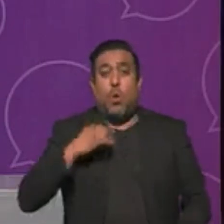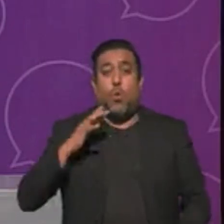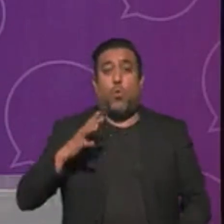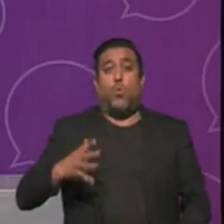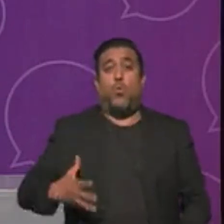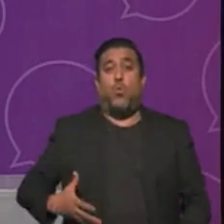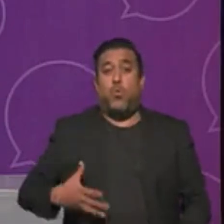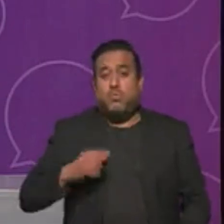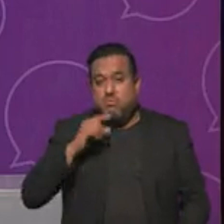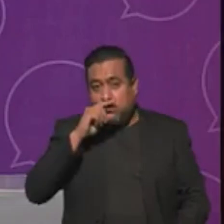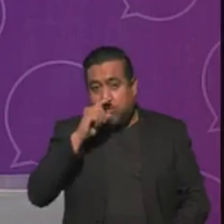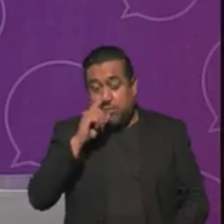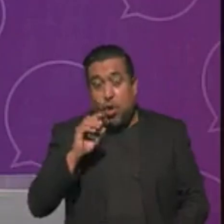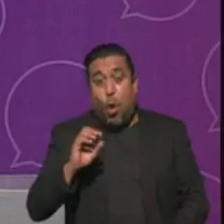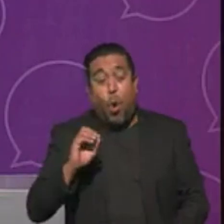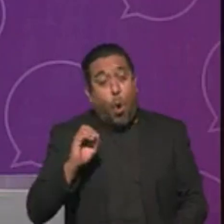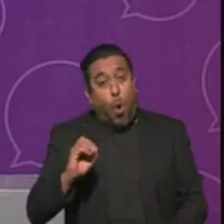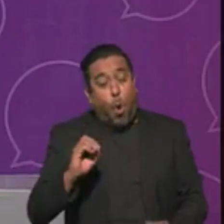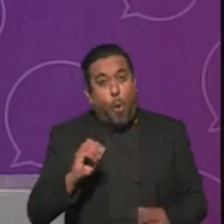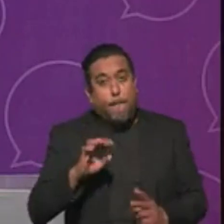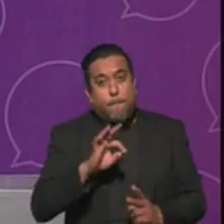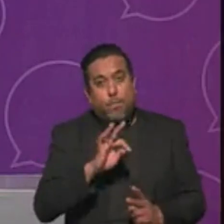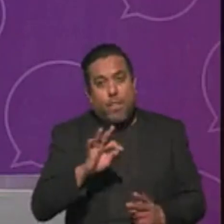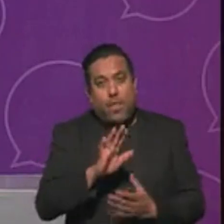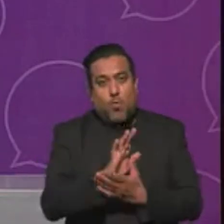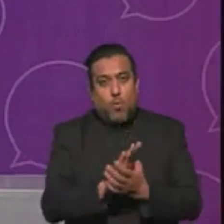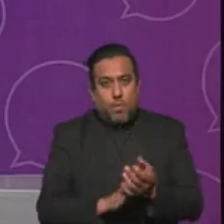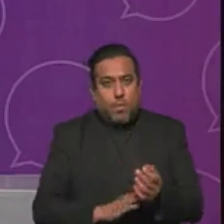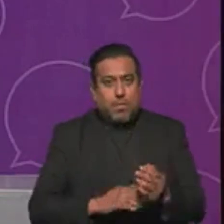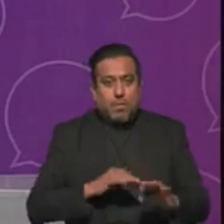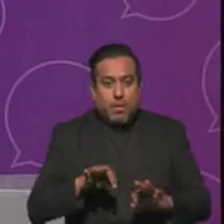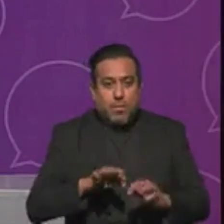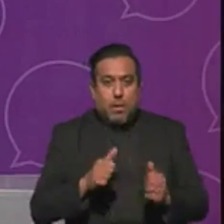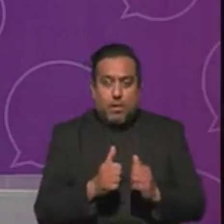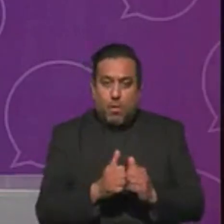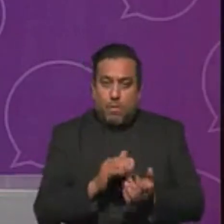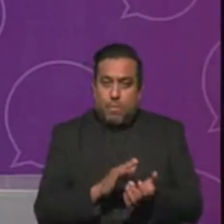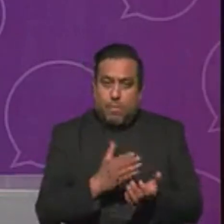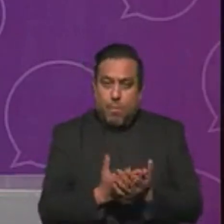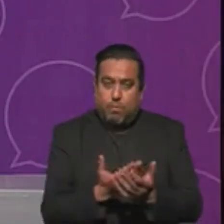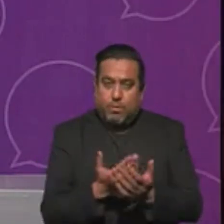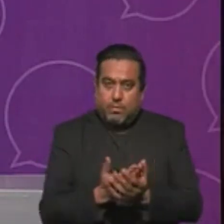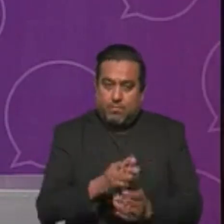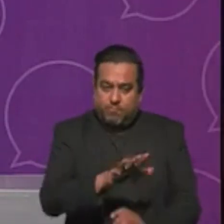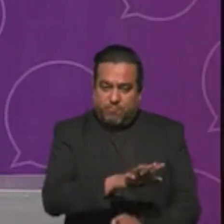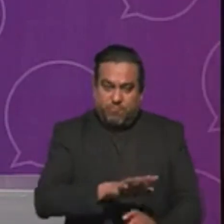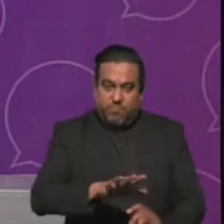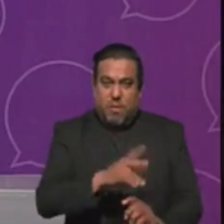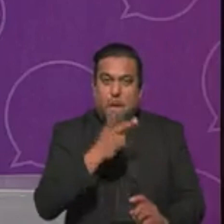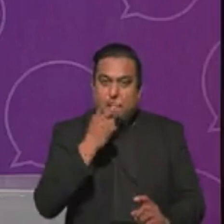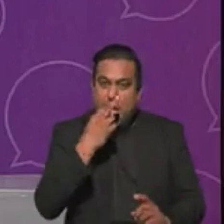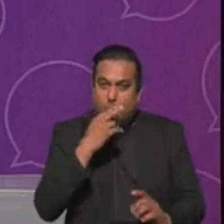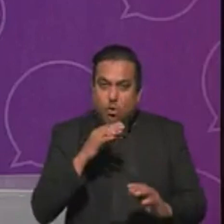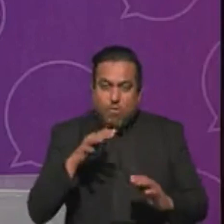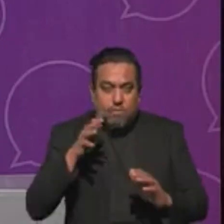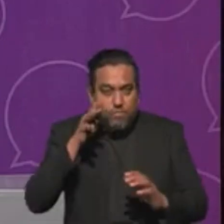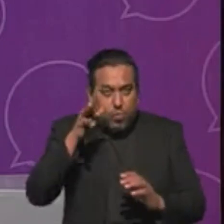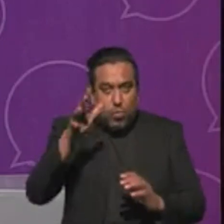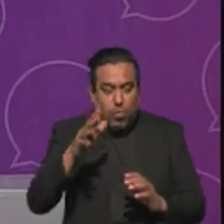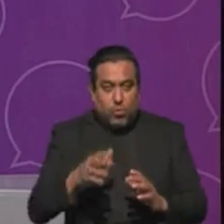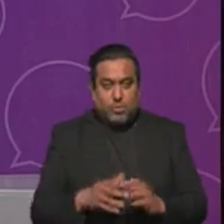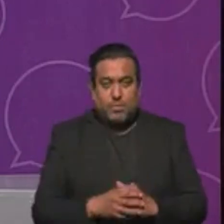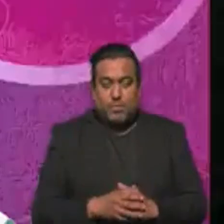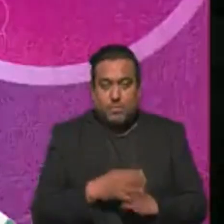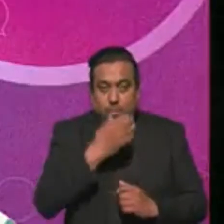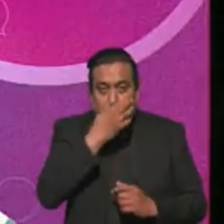su periodo como funcionario público o pueden trabajar sobre propuestas cuyos cambios podrían reflejarse aún después de su periodo adelante por